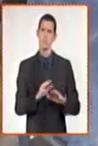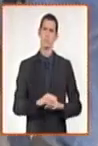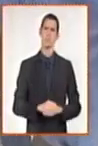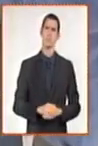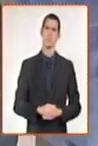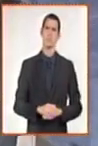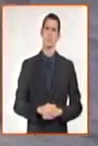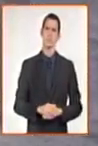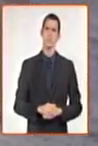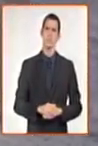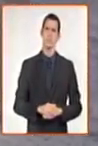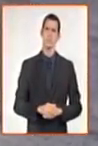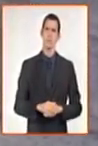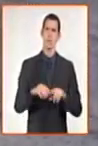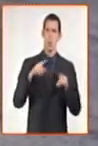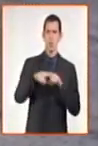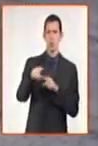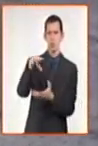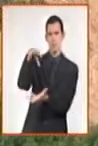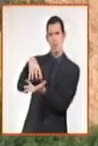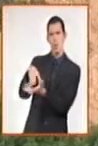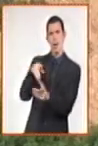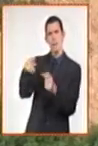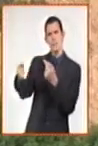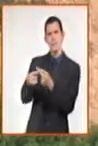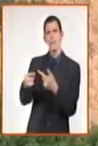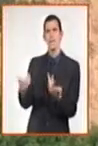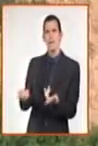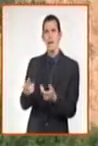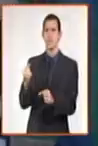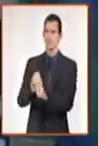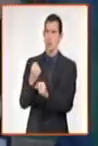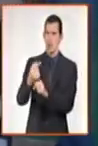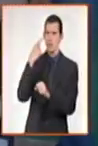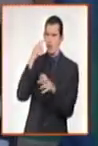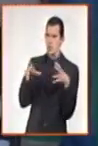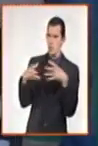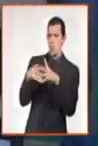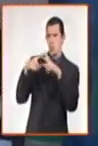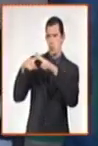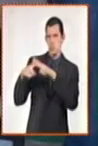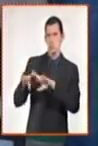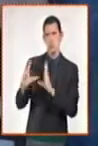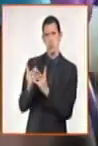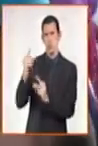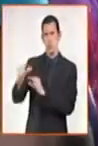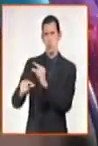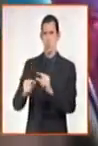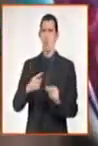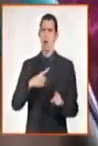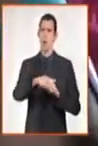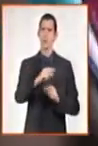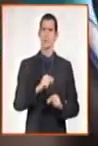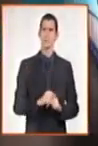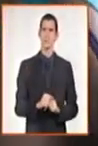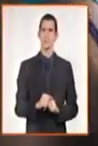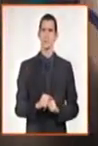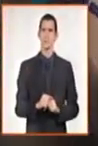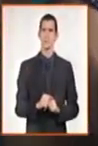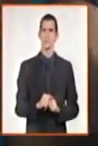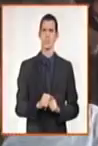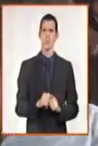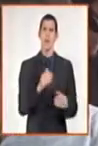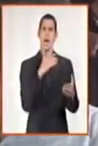trabajadores que laboran por la recuperación del local. Asimismo, en la Cooperativa de Créditos y Servicios Carlos Mart, inician la tramitación